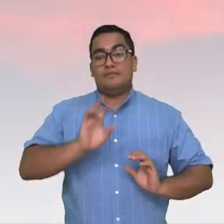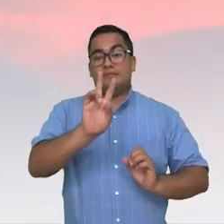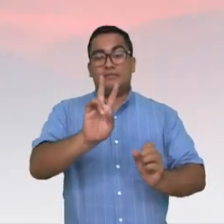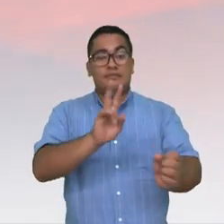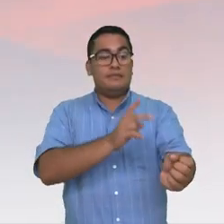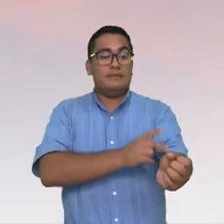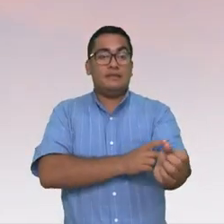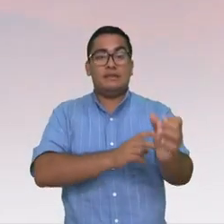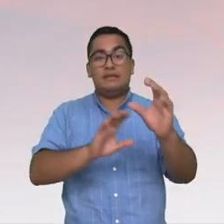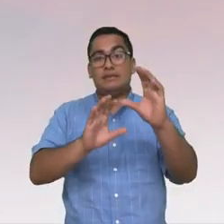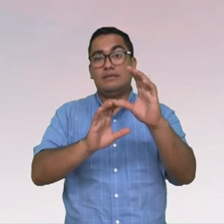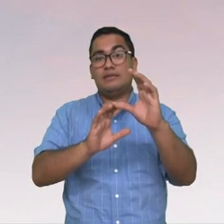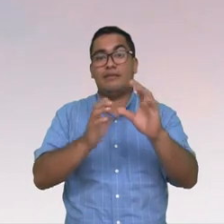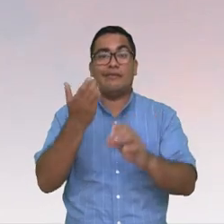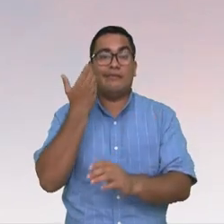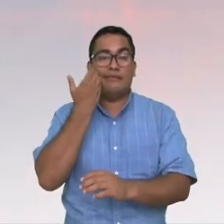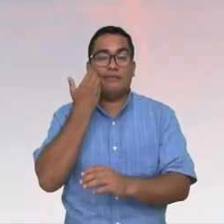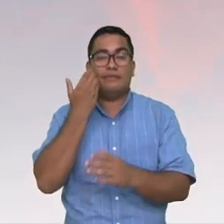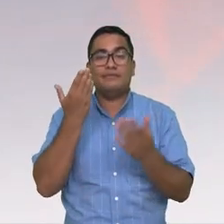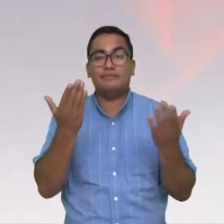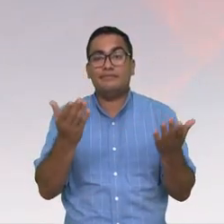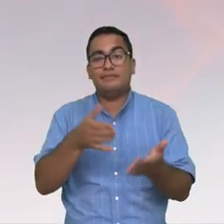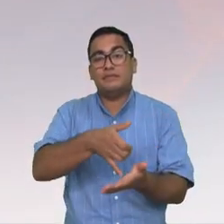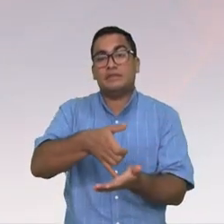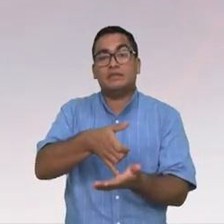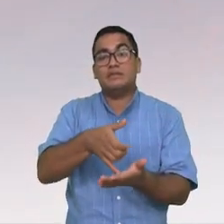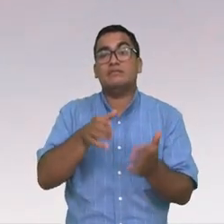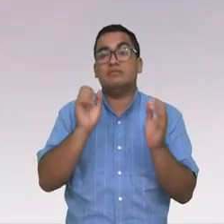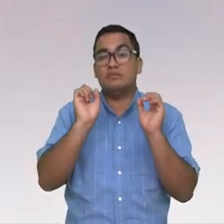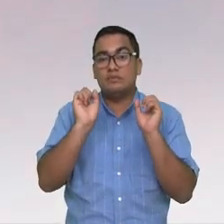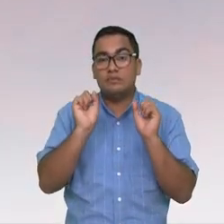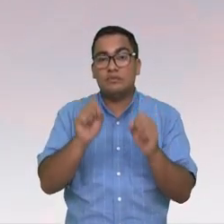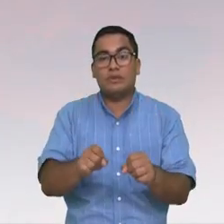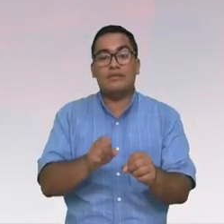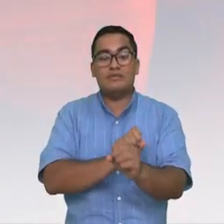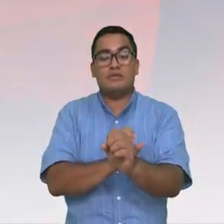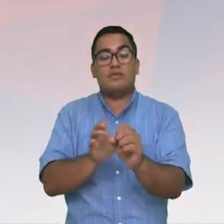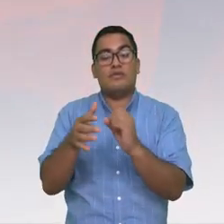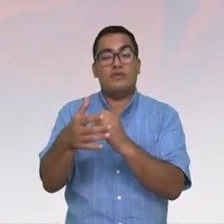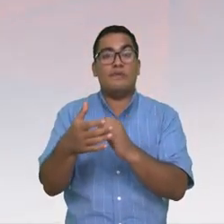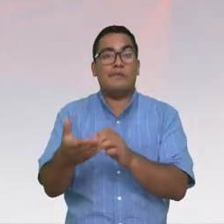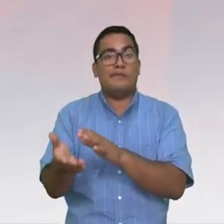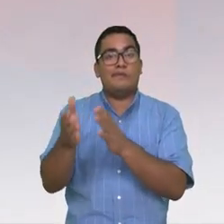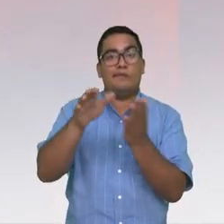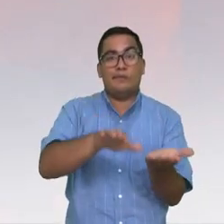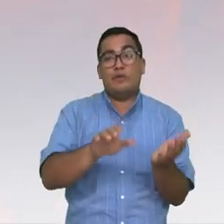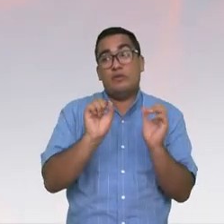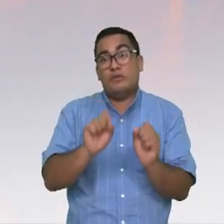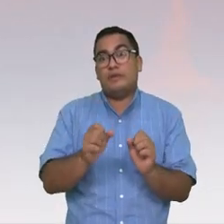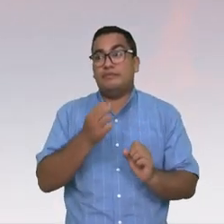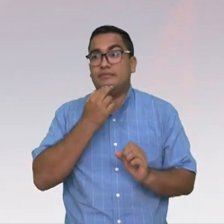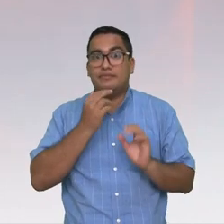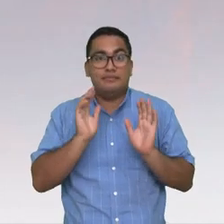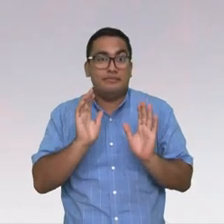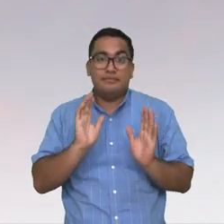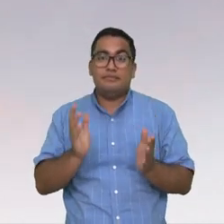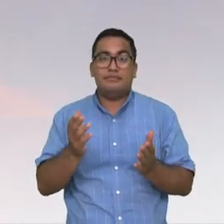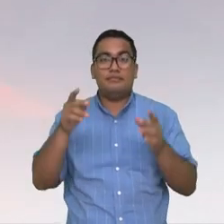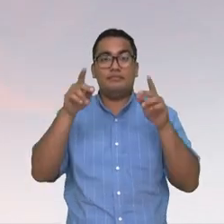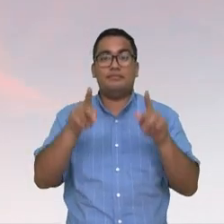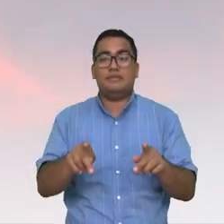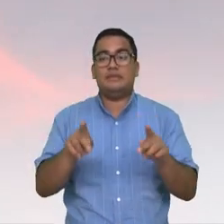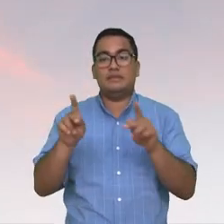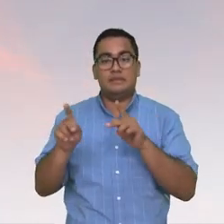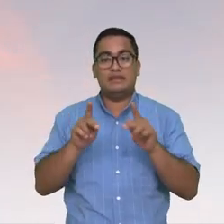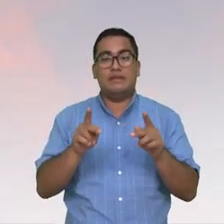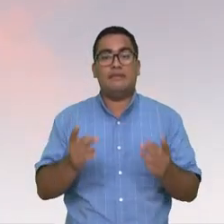disminuido por distintas razones, están más expuestas y más las personas que viven con el VIH